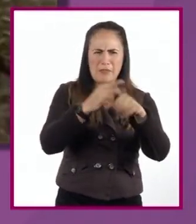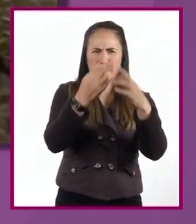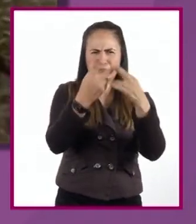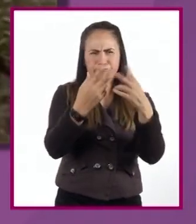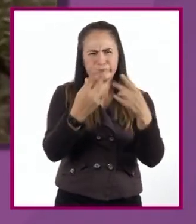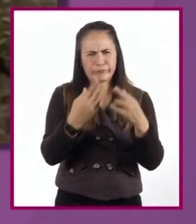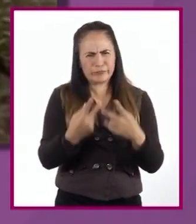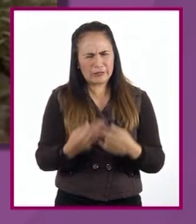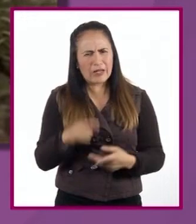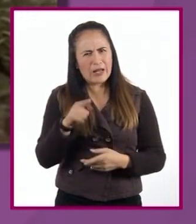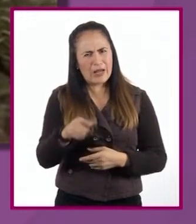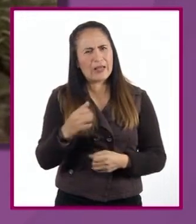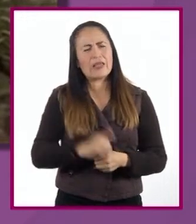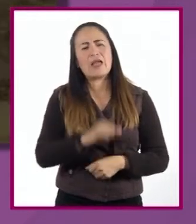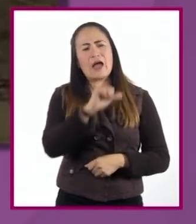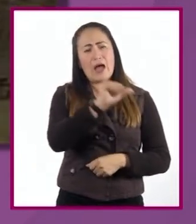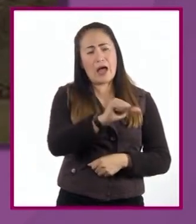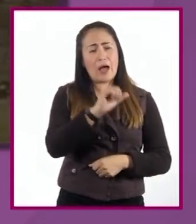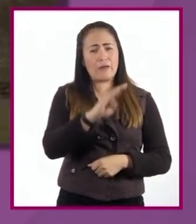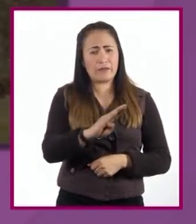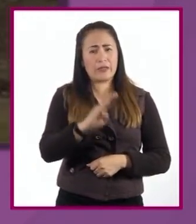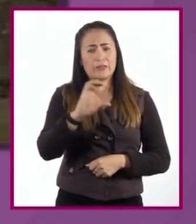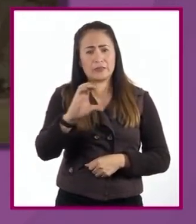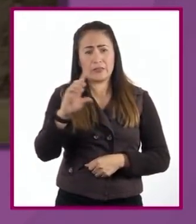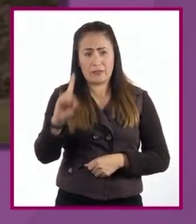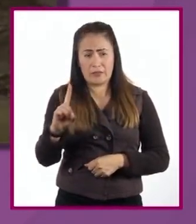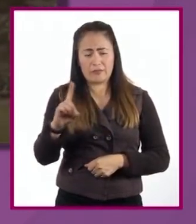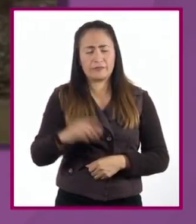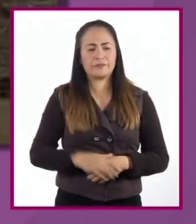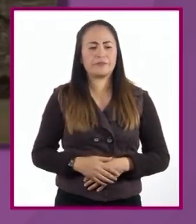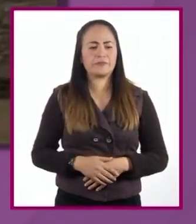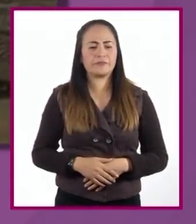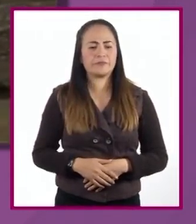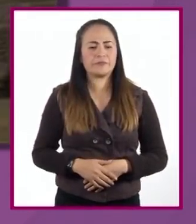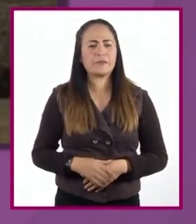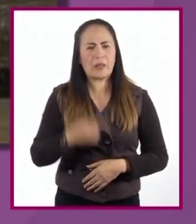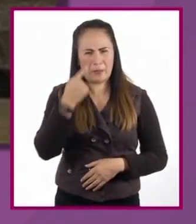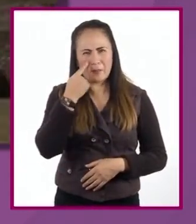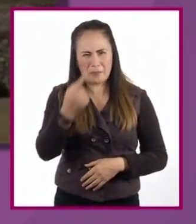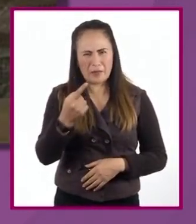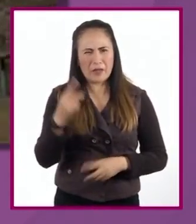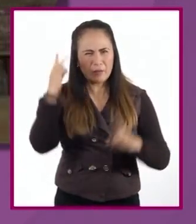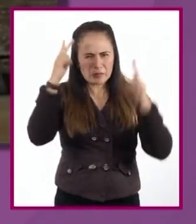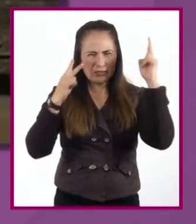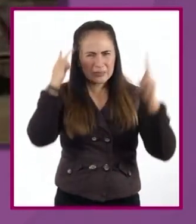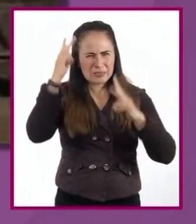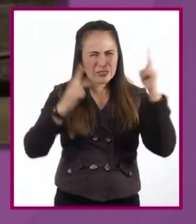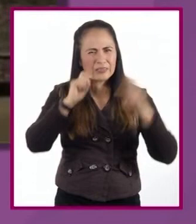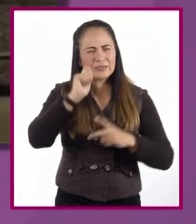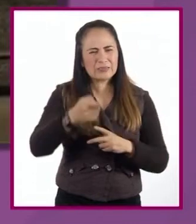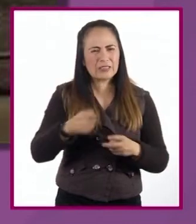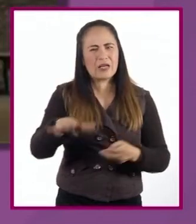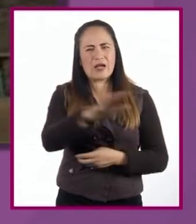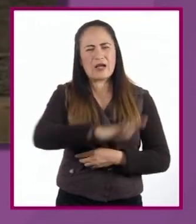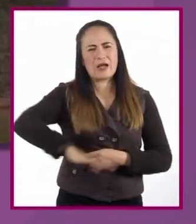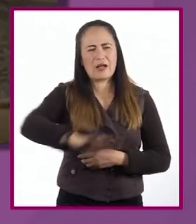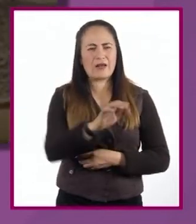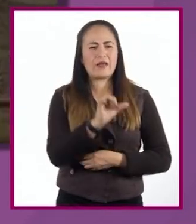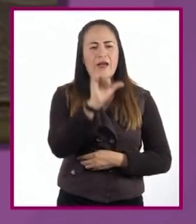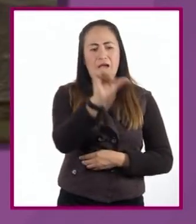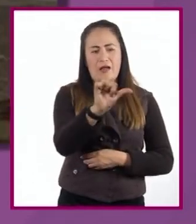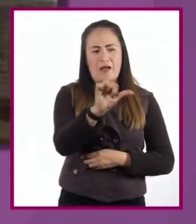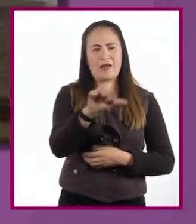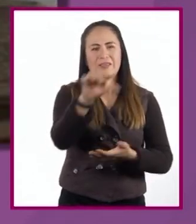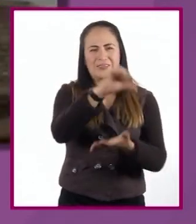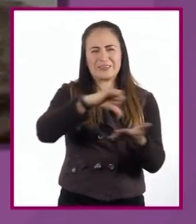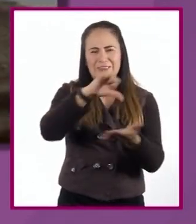como Cuicuilco A, B, C y D. Lo que se puede visitar hoy es Cuicuilco A, que fue el centro